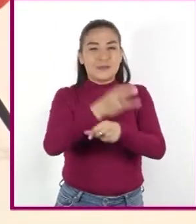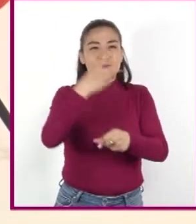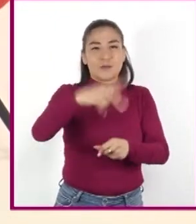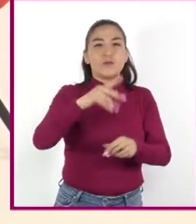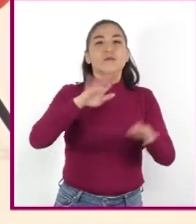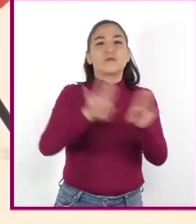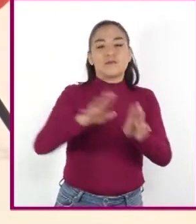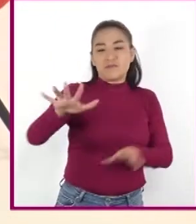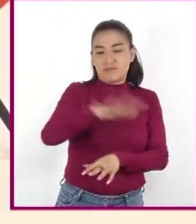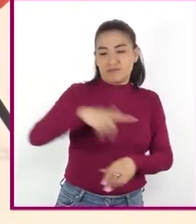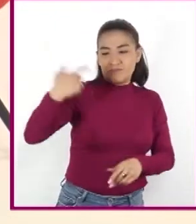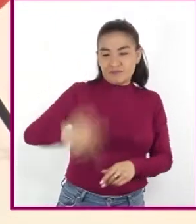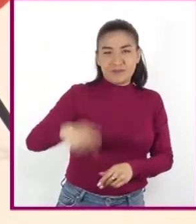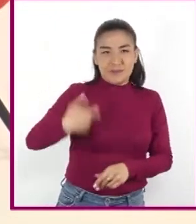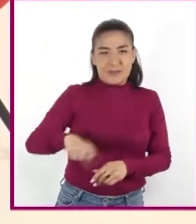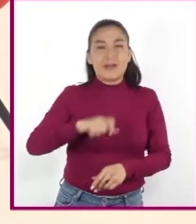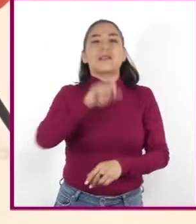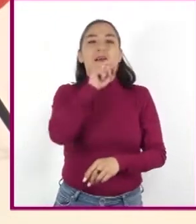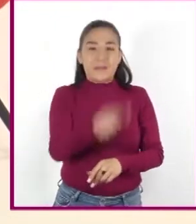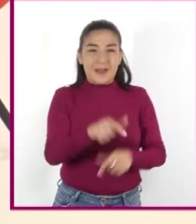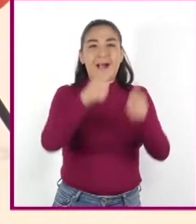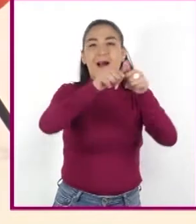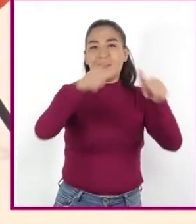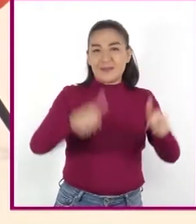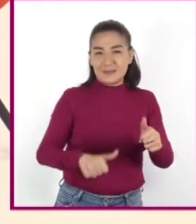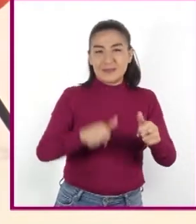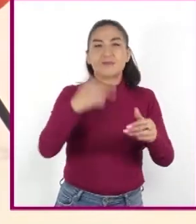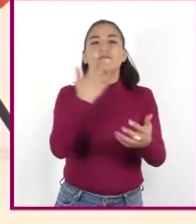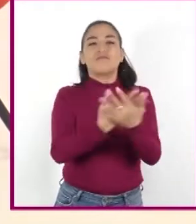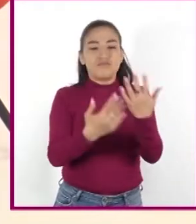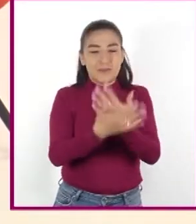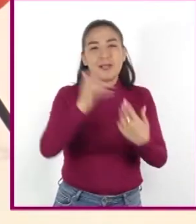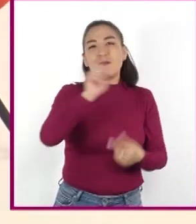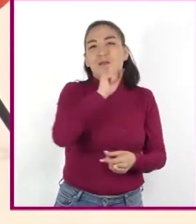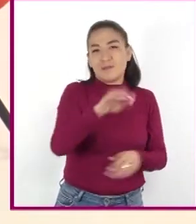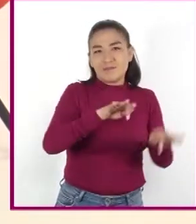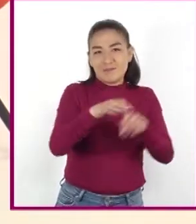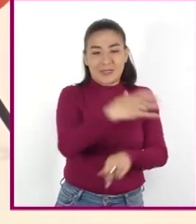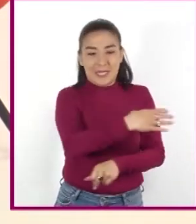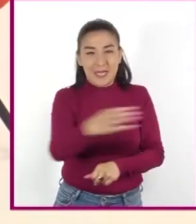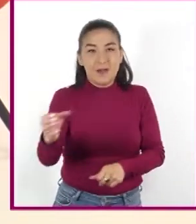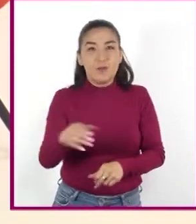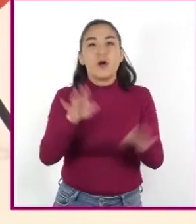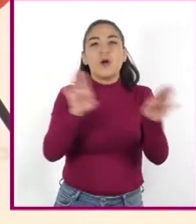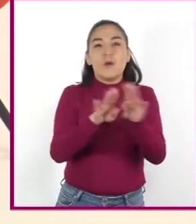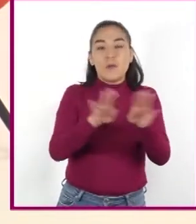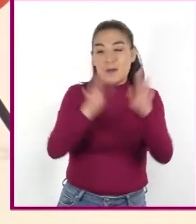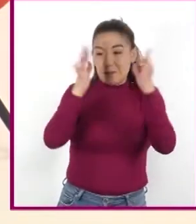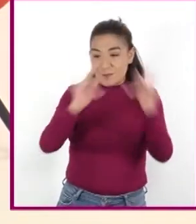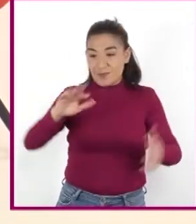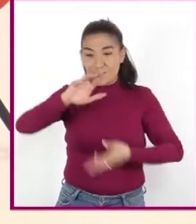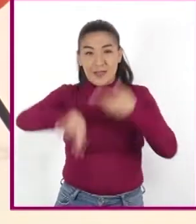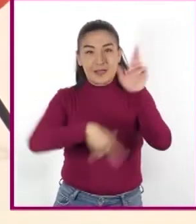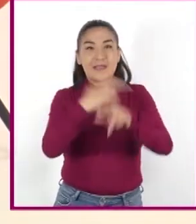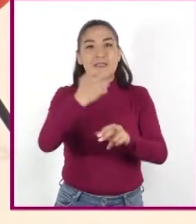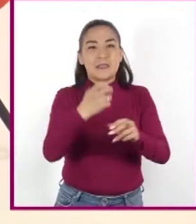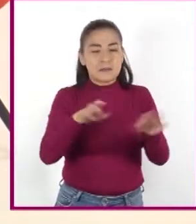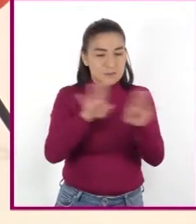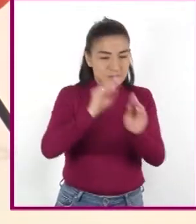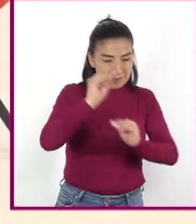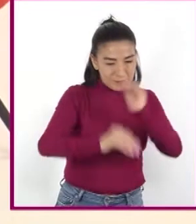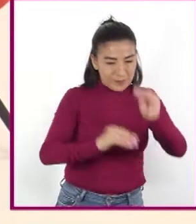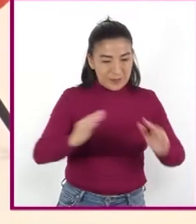burguesía, artesanos y campesinos. Después de la Revolución Francesa, la burguesía logró invertir esta pirámide